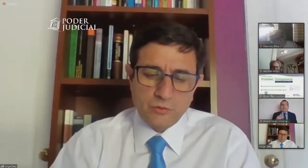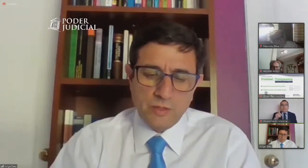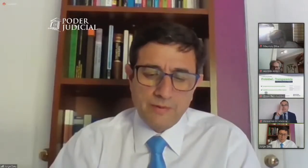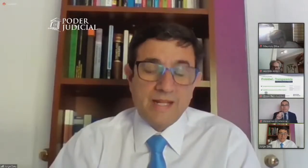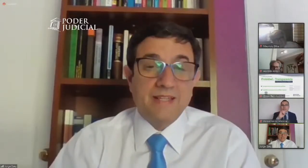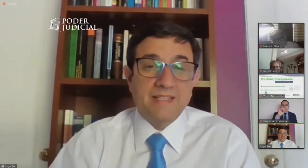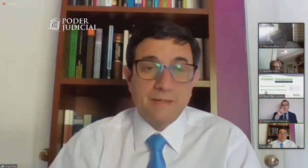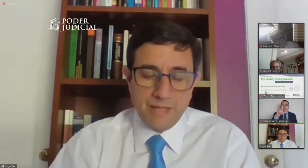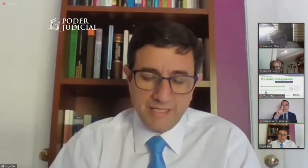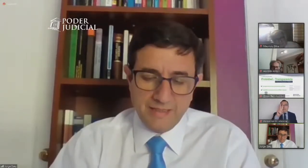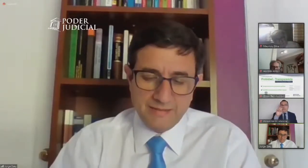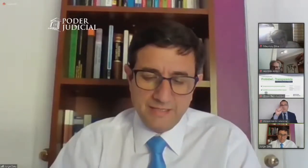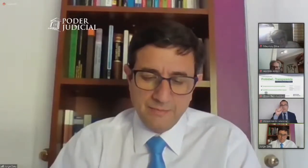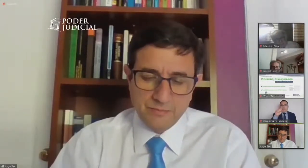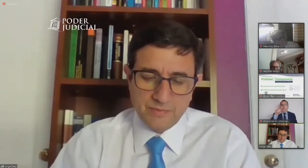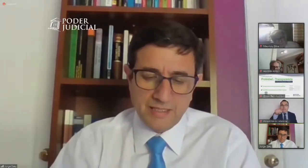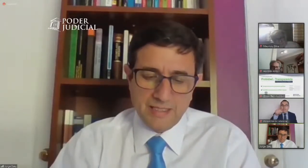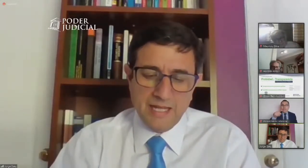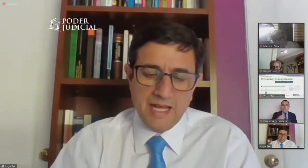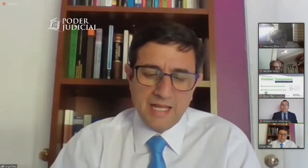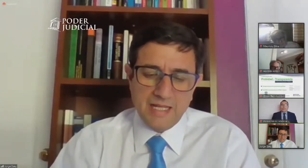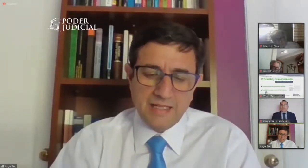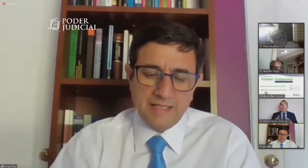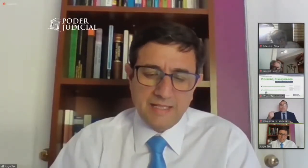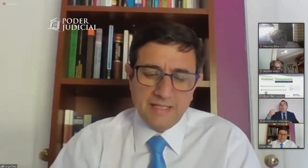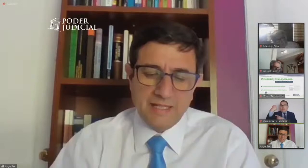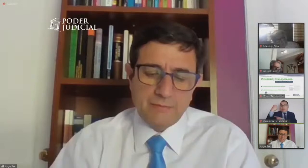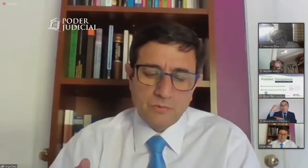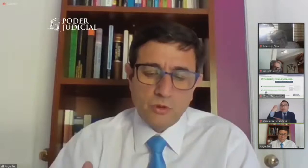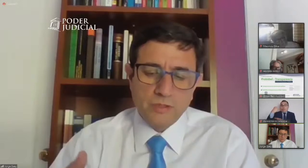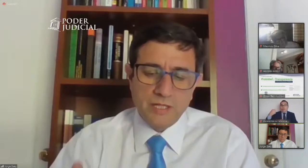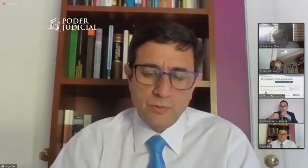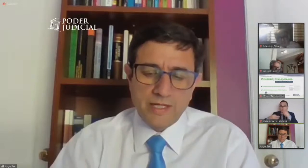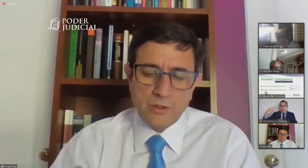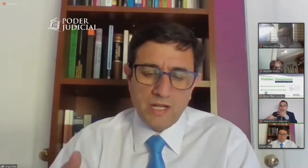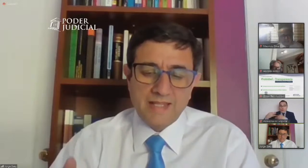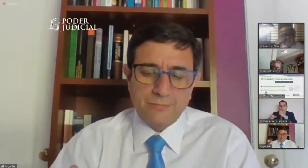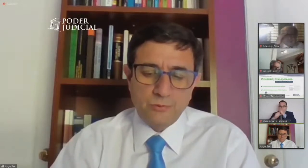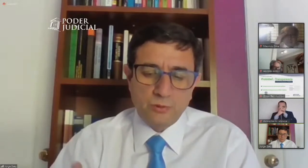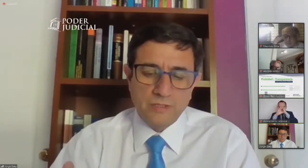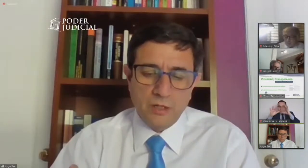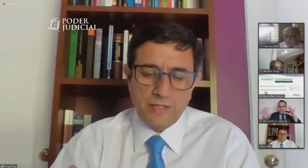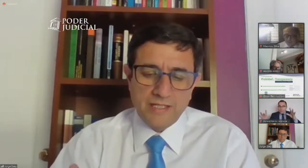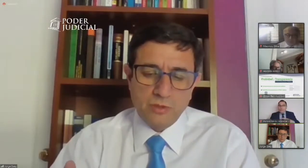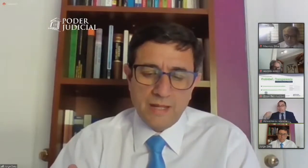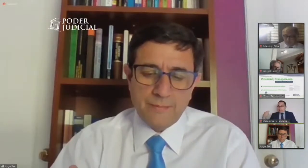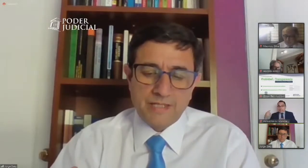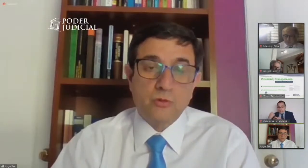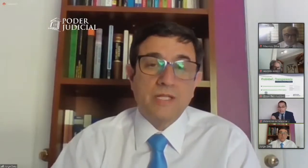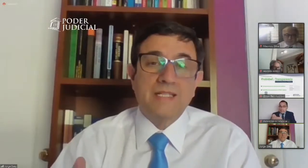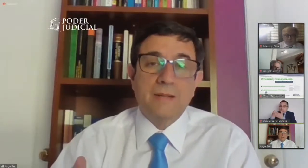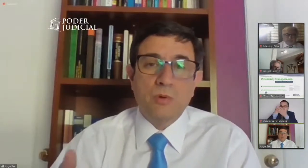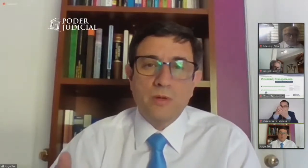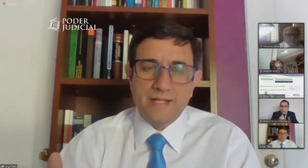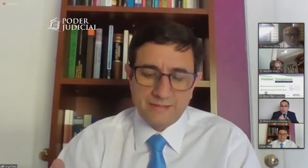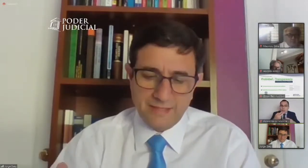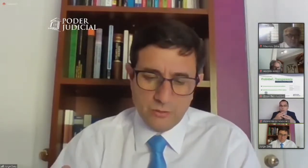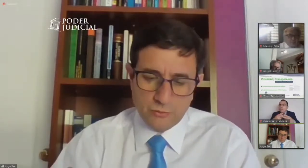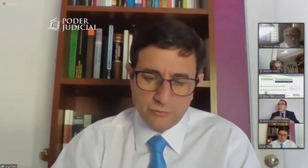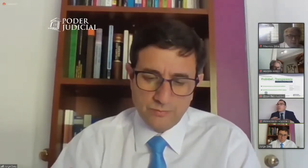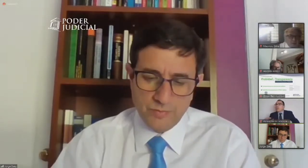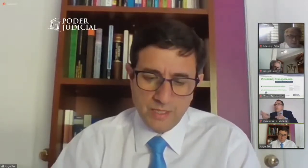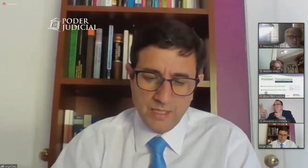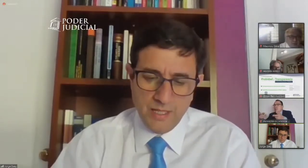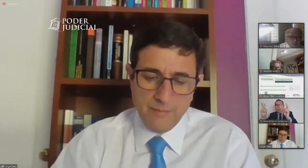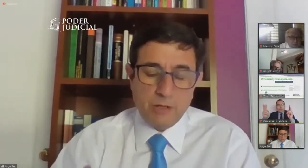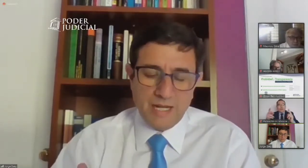Judicial, entre sus deberes de transparencia, tendría el de contribuir con la difusión de los derechos de las personas y el modo de